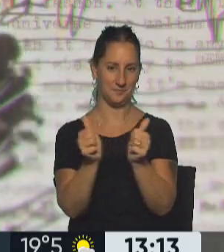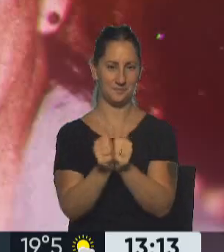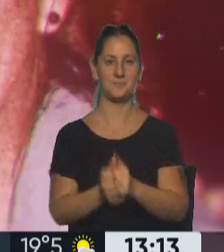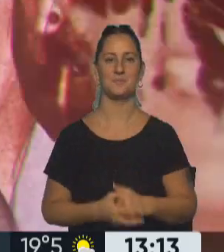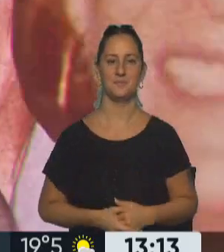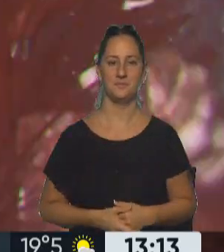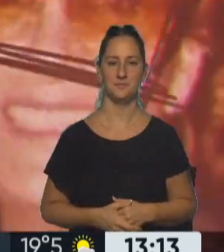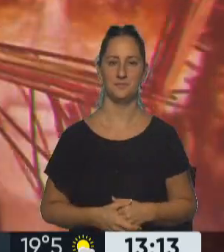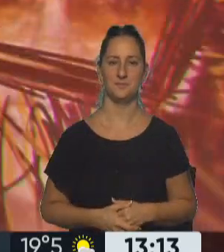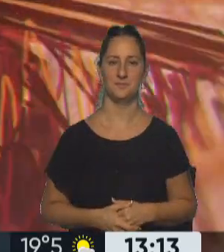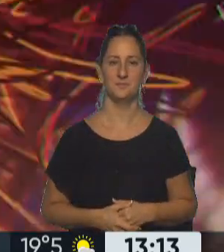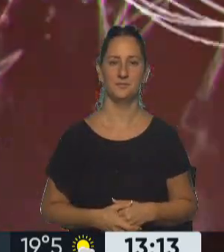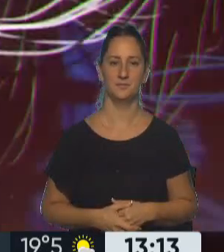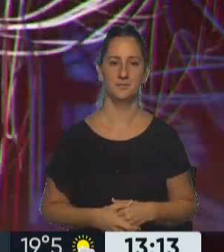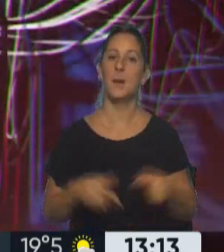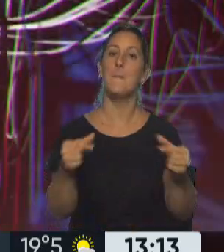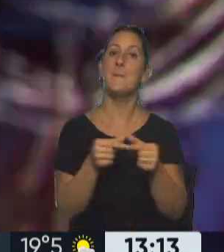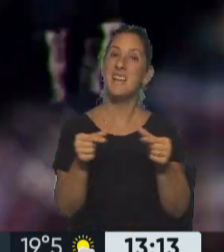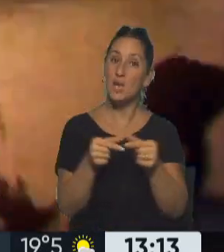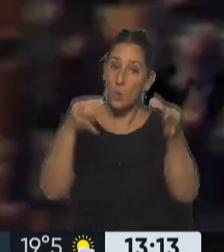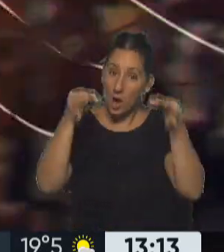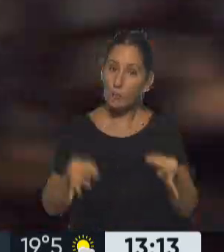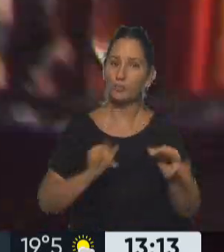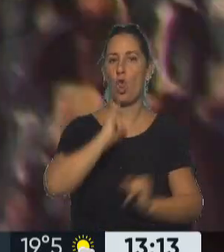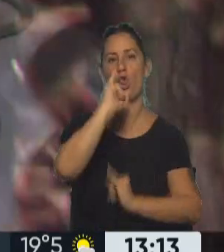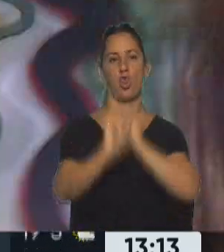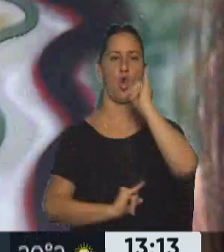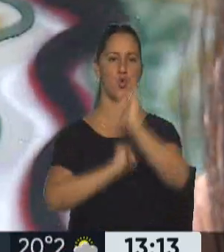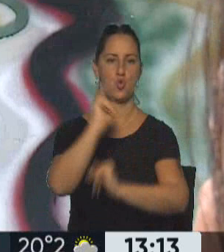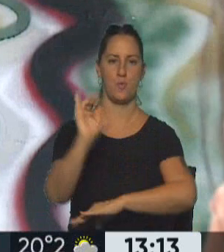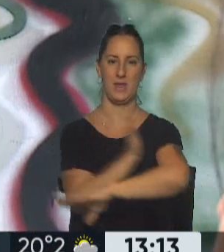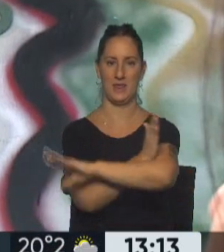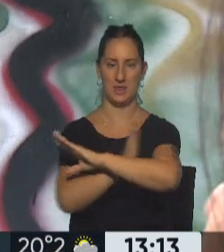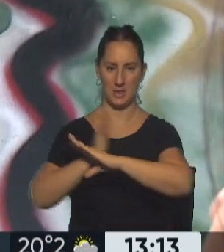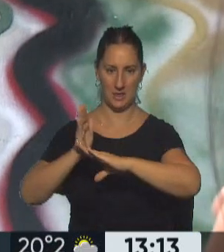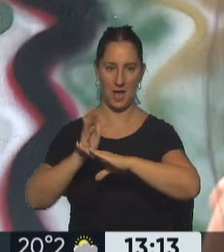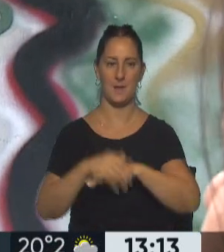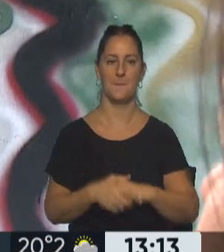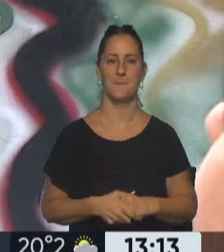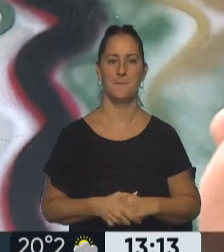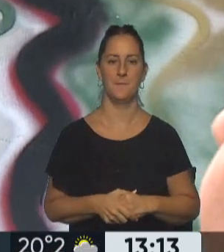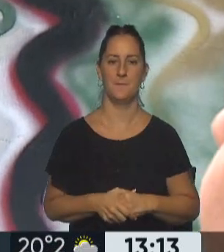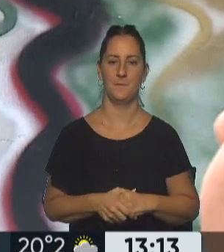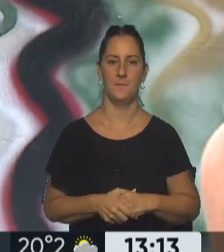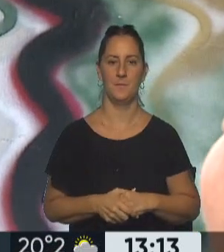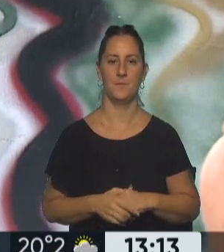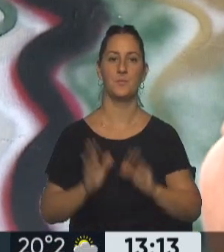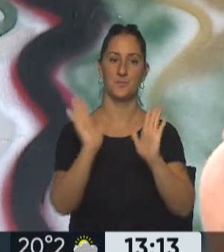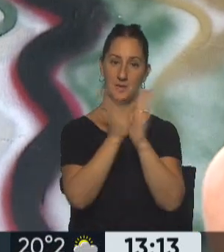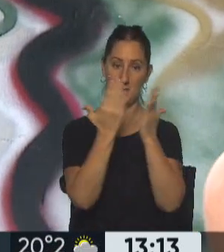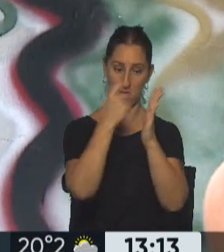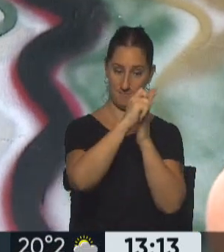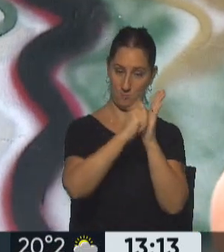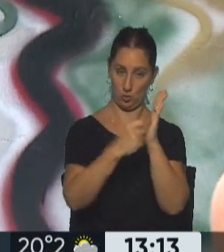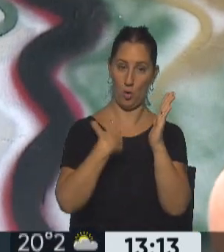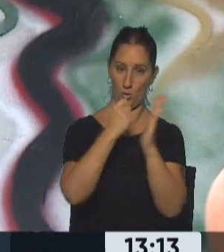la película fue es un documental que me invitaron a hacer un documental porque leyeron un libro que yo